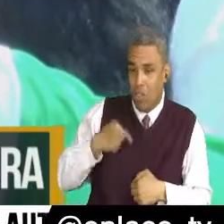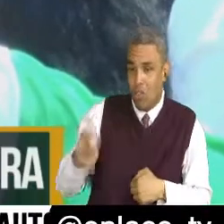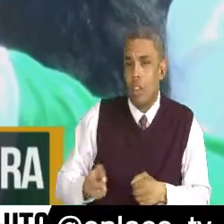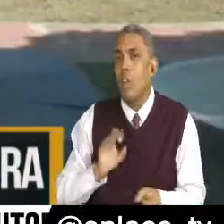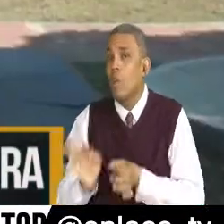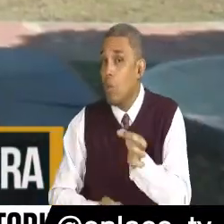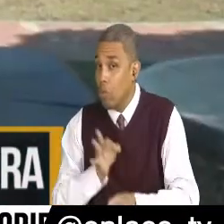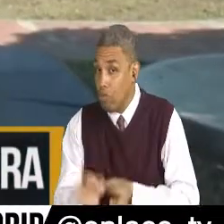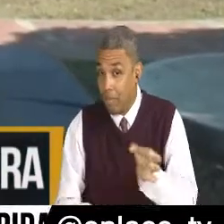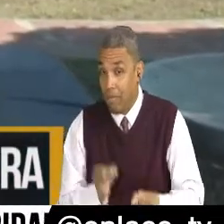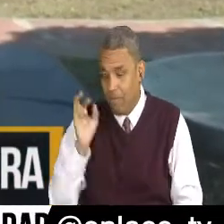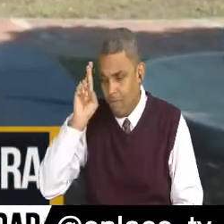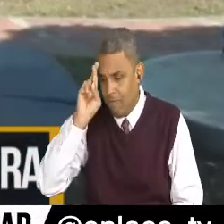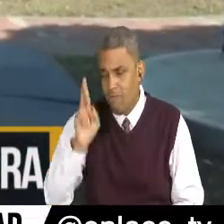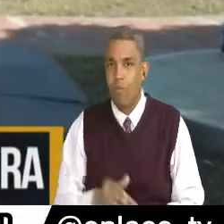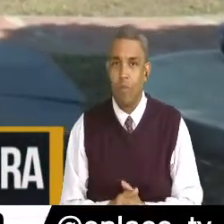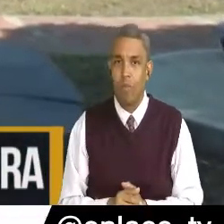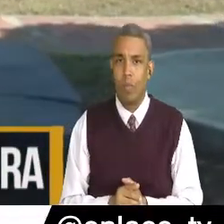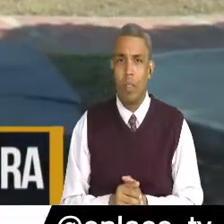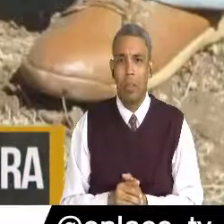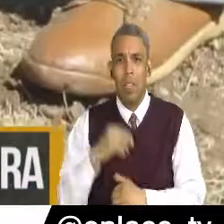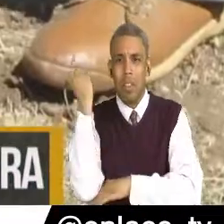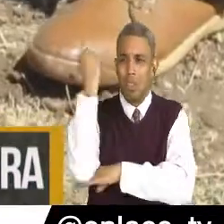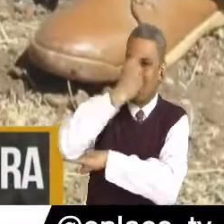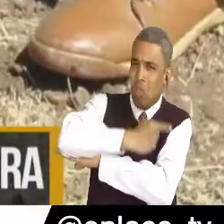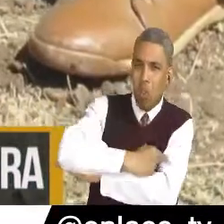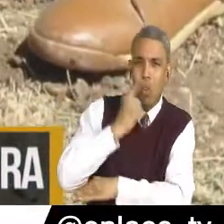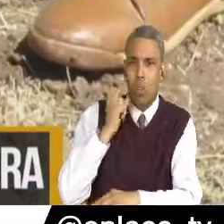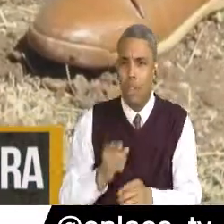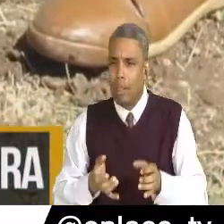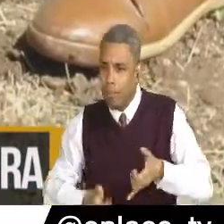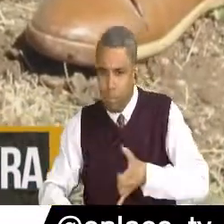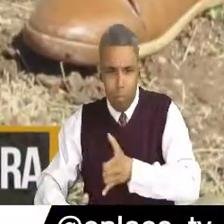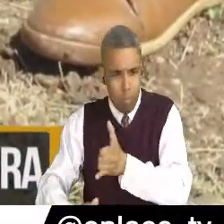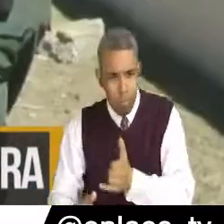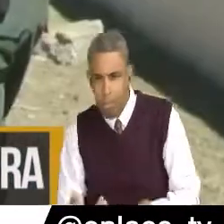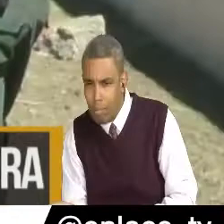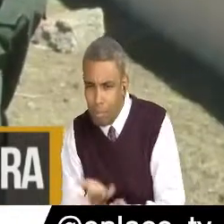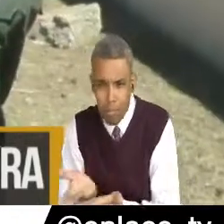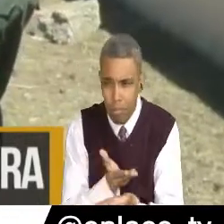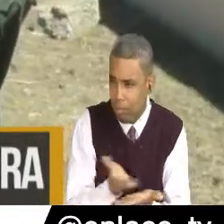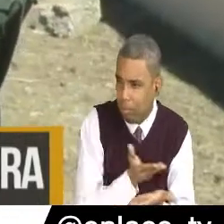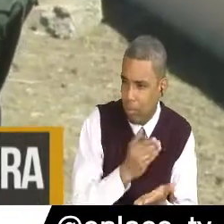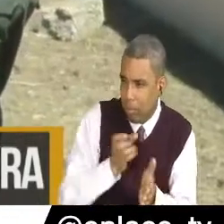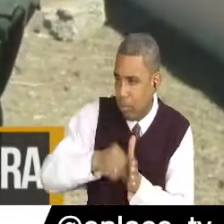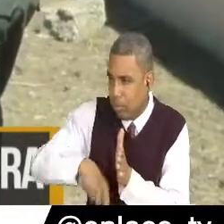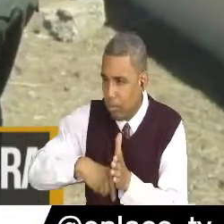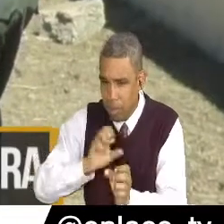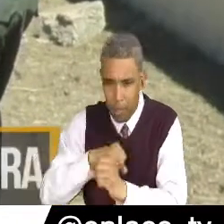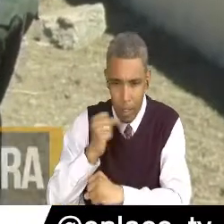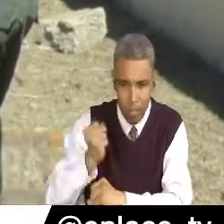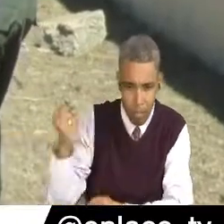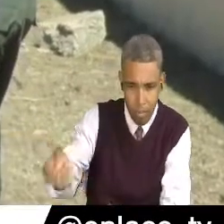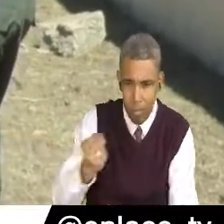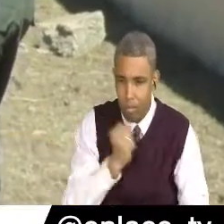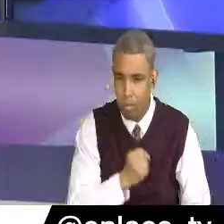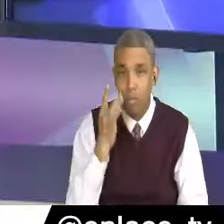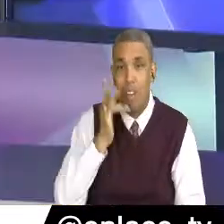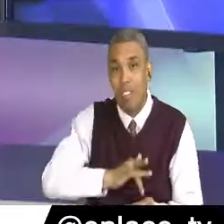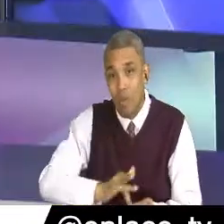de cuidarla. Toda una jornada de limpieza se realizó en el sector que reunió a propios extraños con el fin de incentivar a cuidar nuestro medio